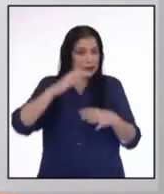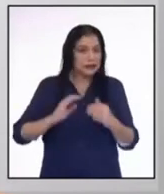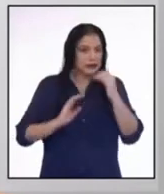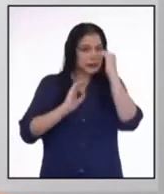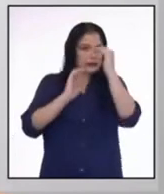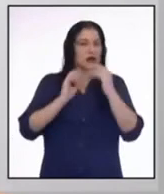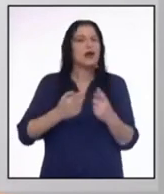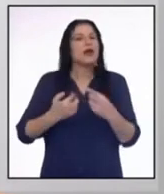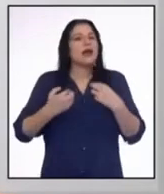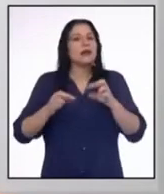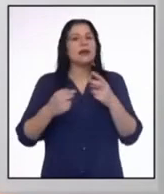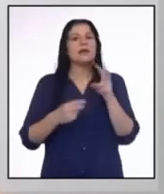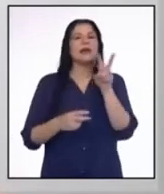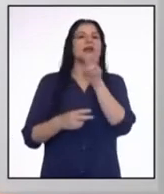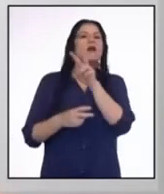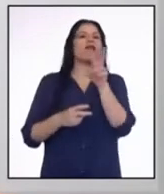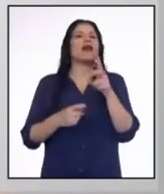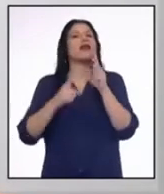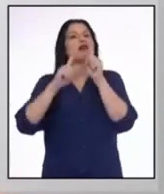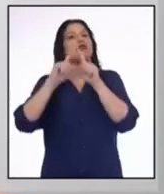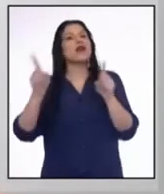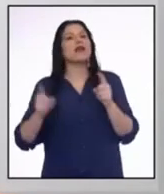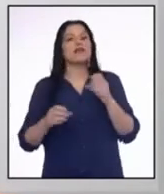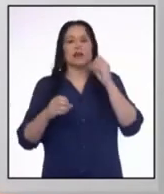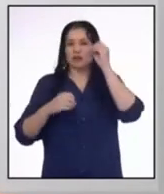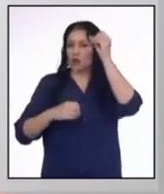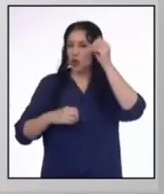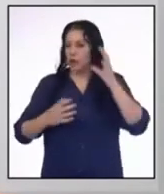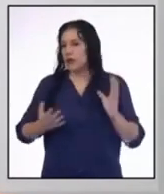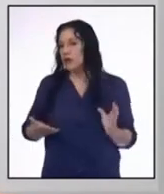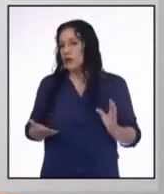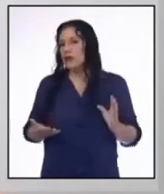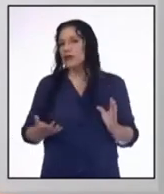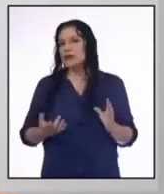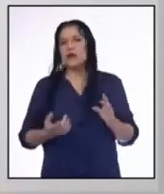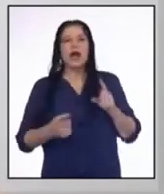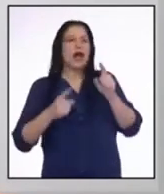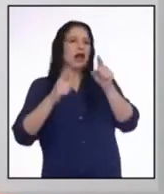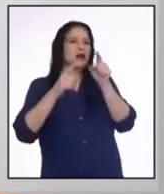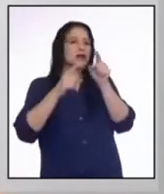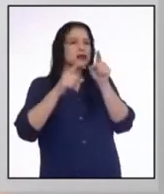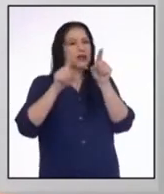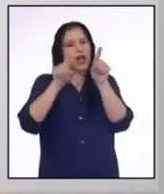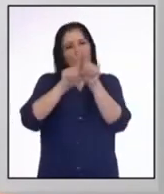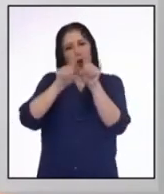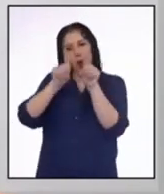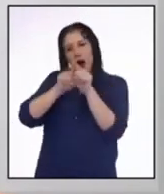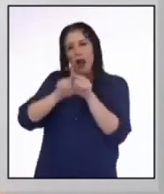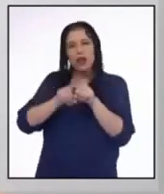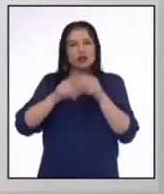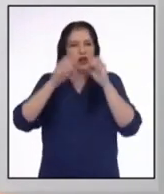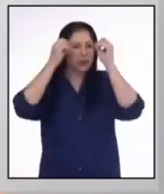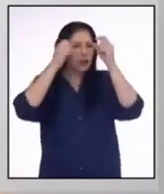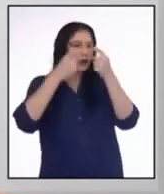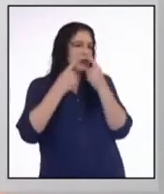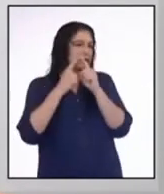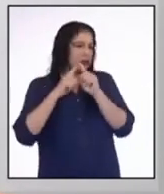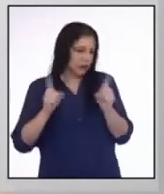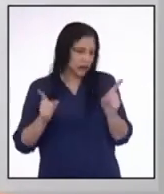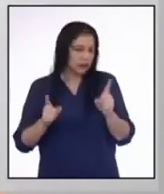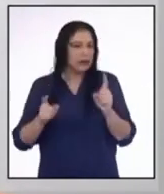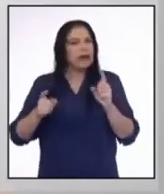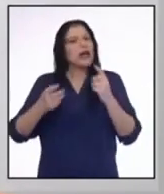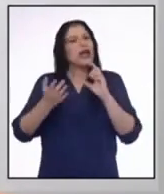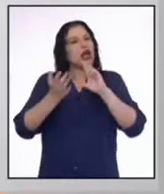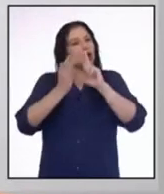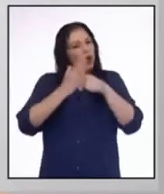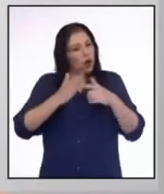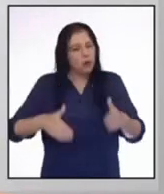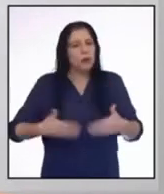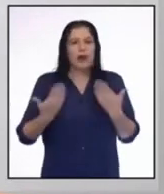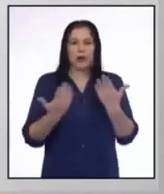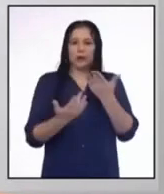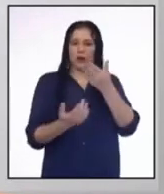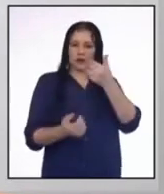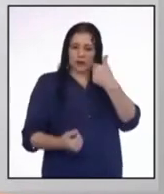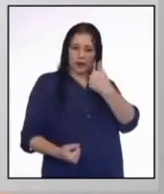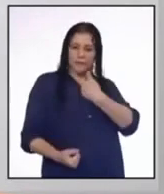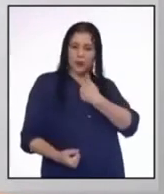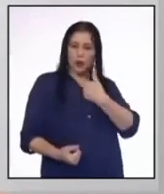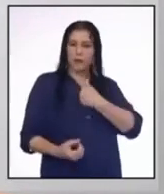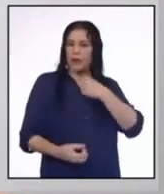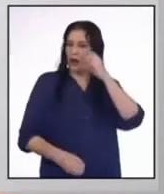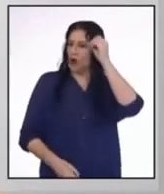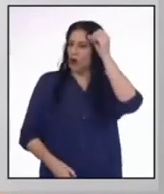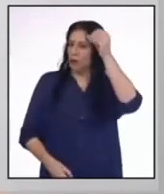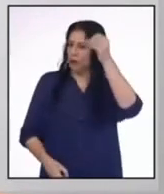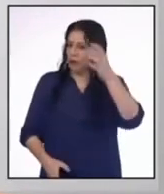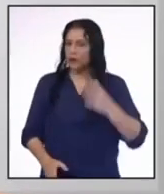que permita ver las distintas opiniones, los puntos comunes y distantes. Así podremos formar nuestra